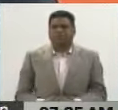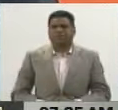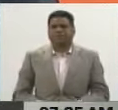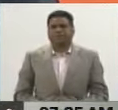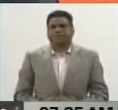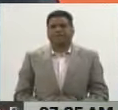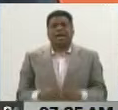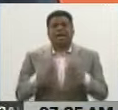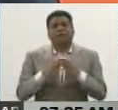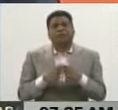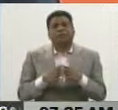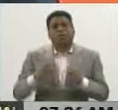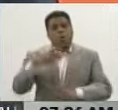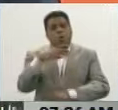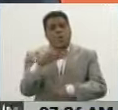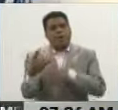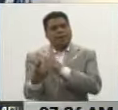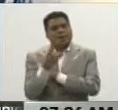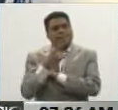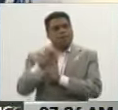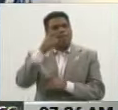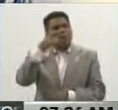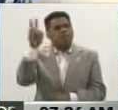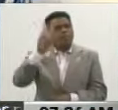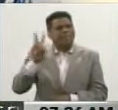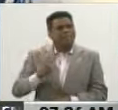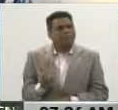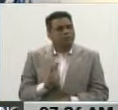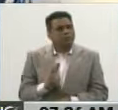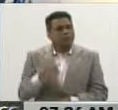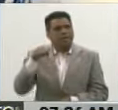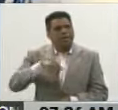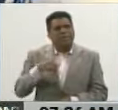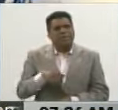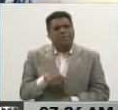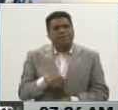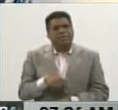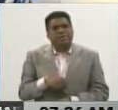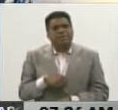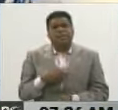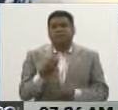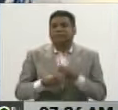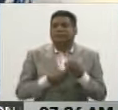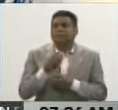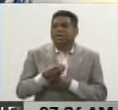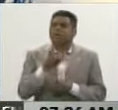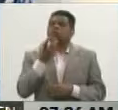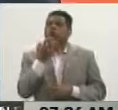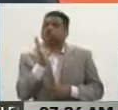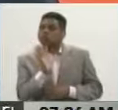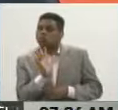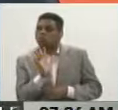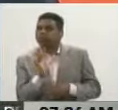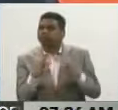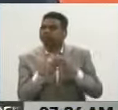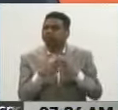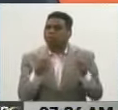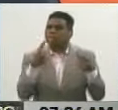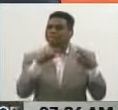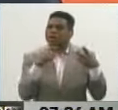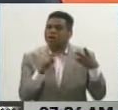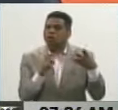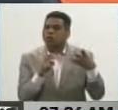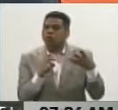que los enemigos del pueblo de Venezuela, los enemigos del país, pusieron su acento en el tema alimentario. A pesar de la